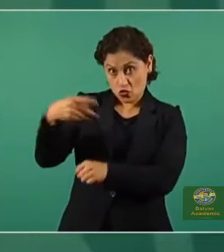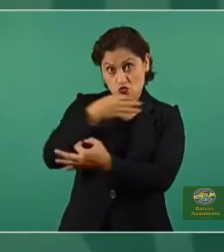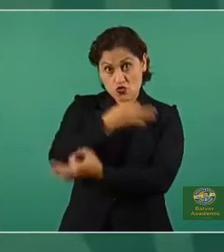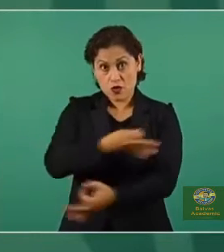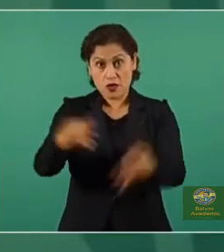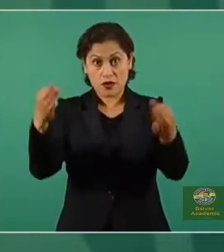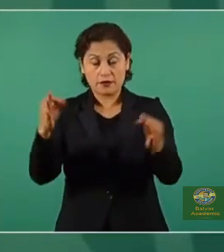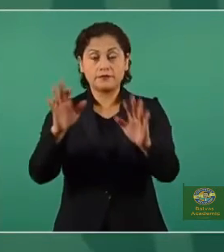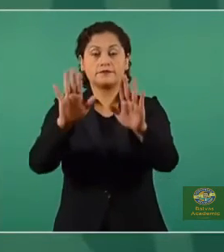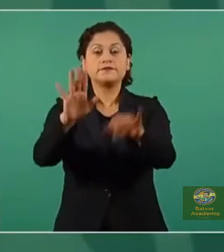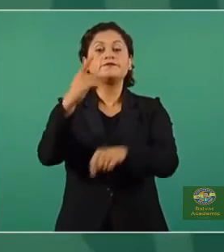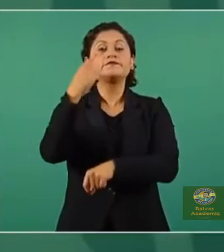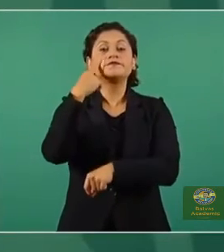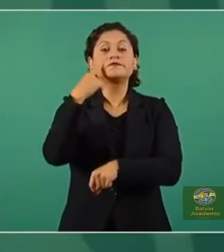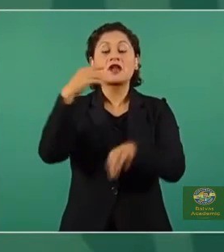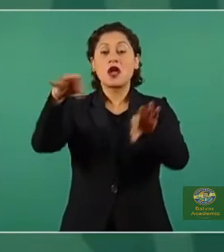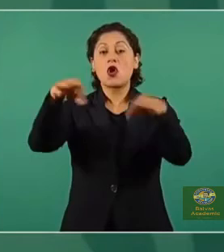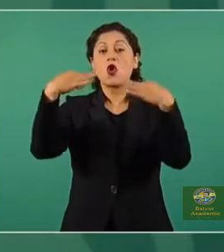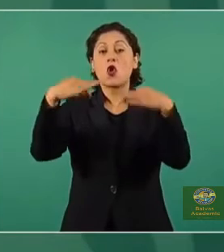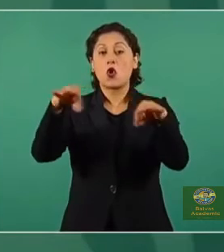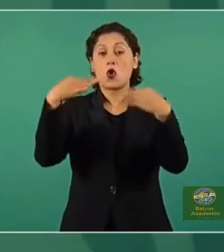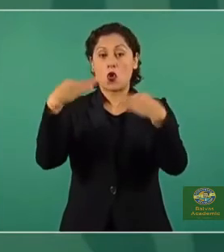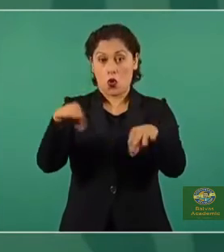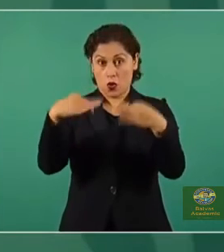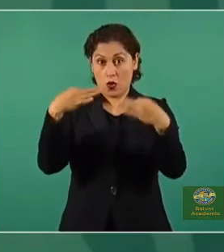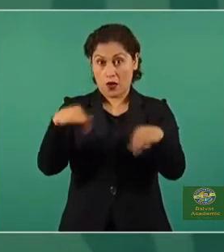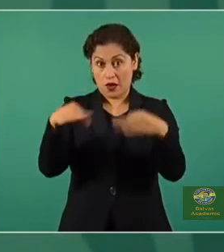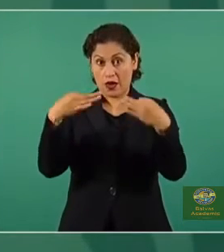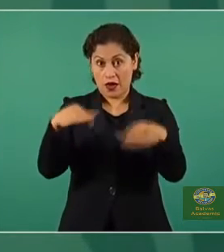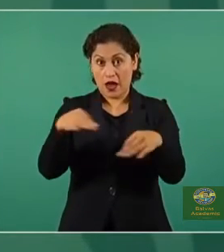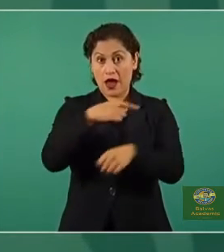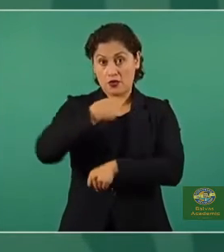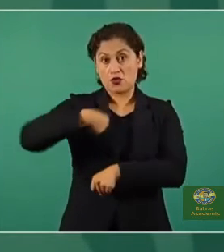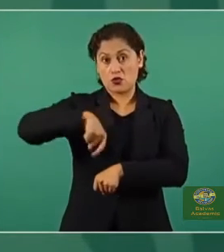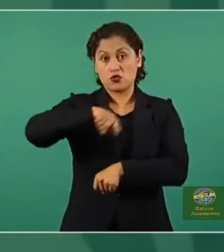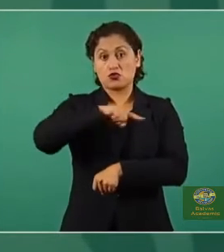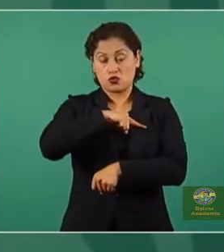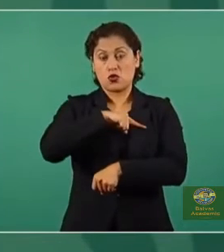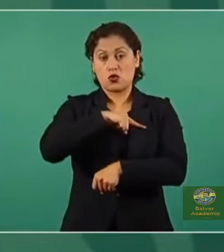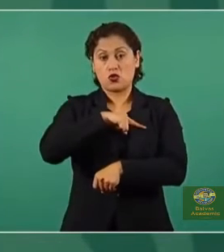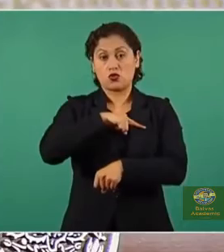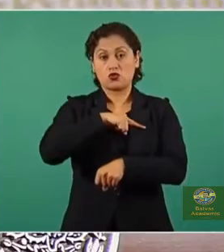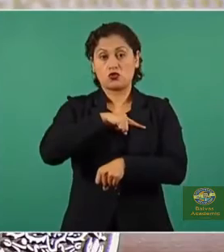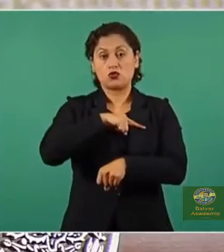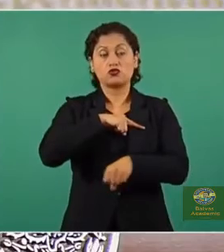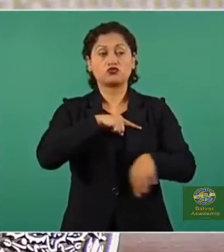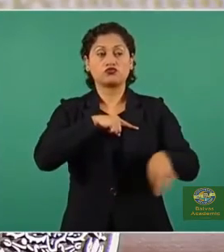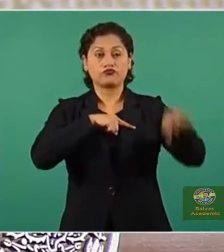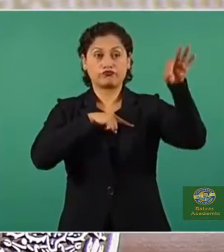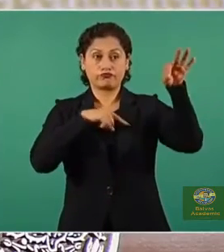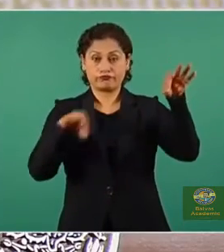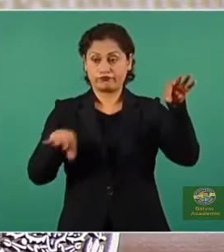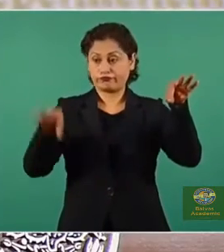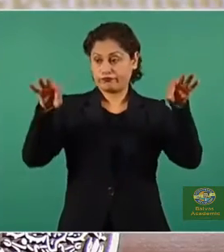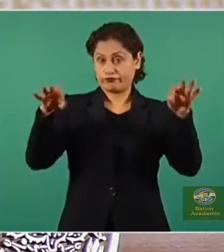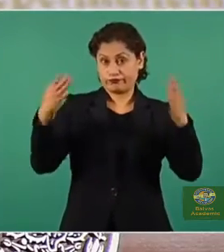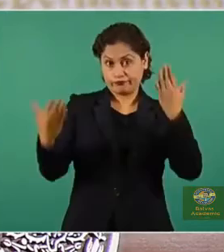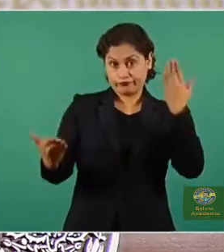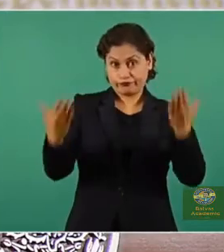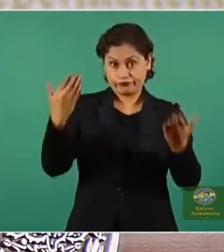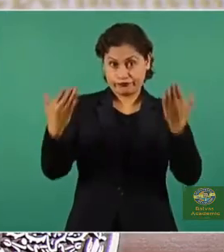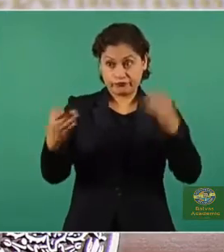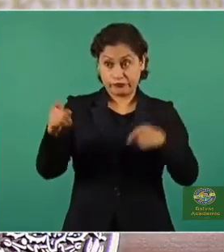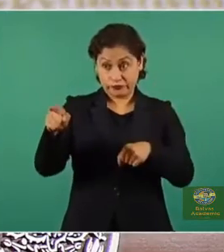aclaro, el documento que salió fue precisamente con la finalidad de aclarar que en comparación con el que había dado el medio de comunicación,